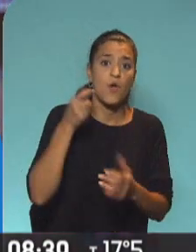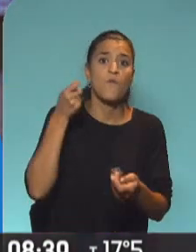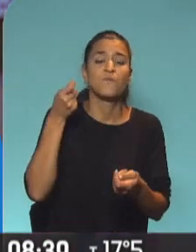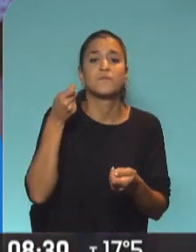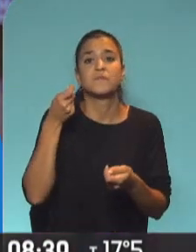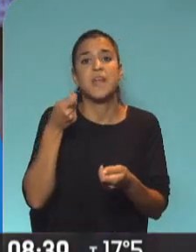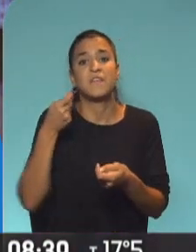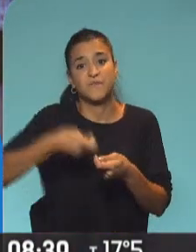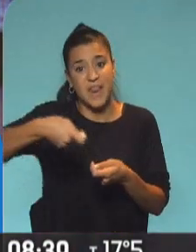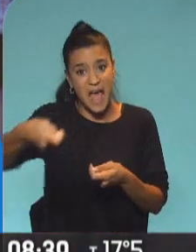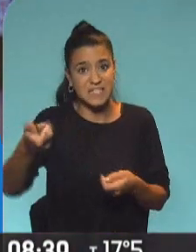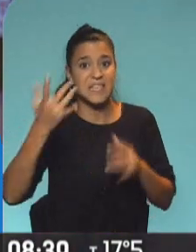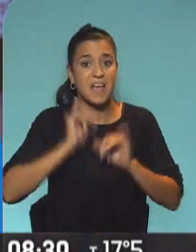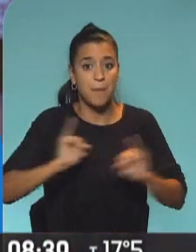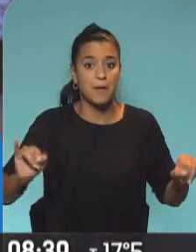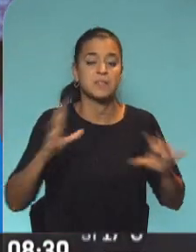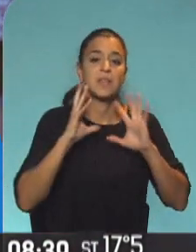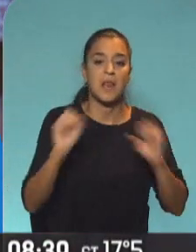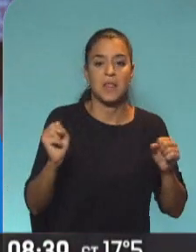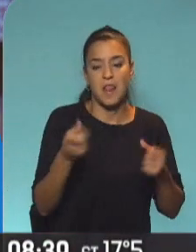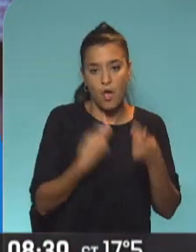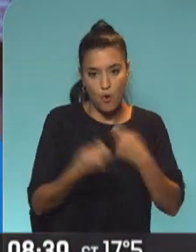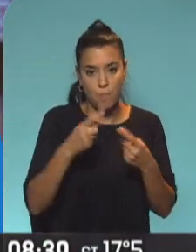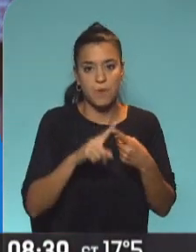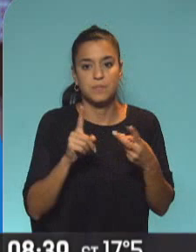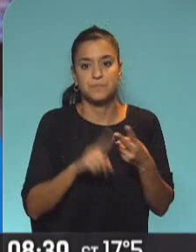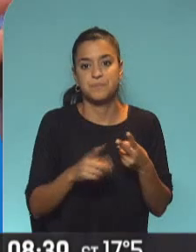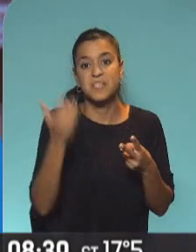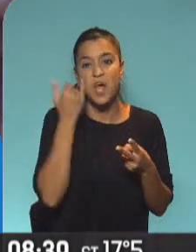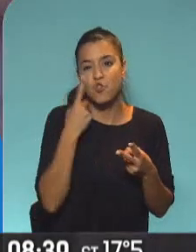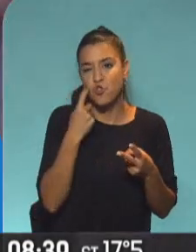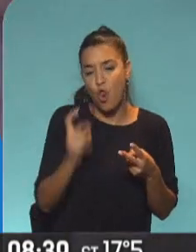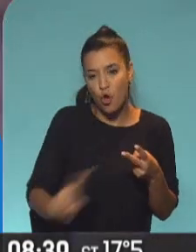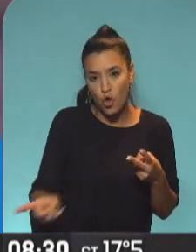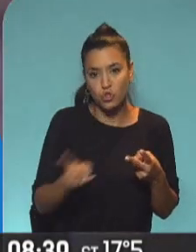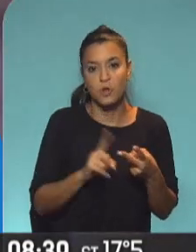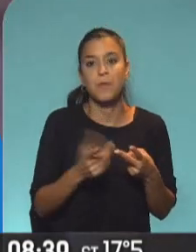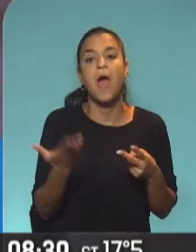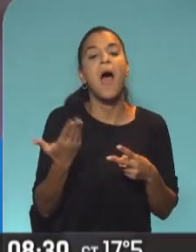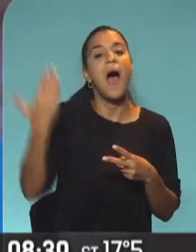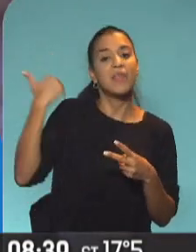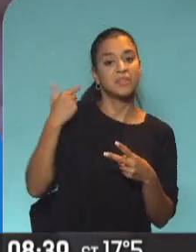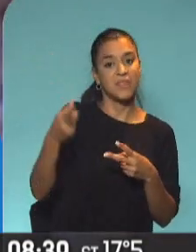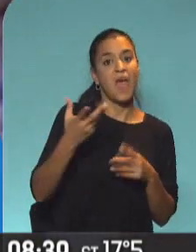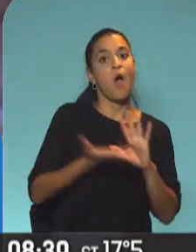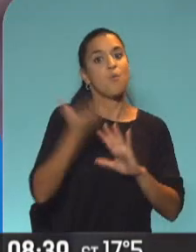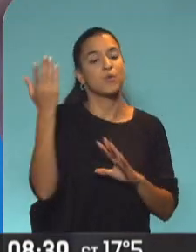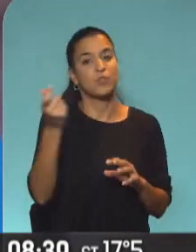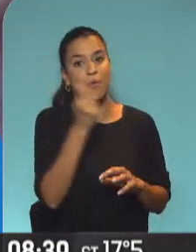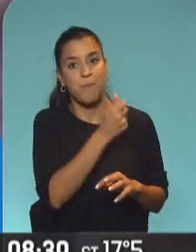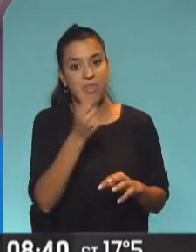que, digamos, la Secretaría de Comercio ya no los controlara, porque recordemos que antes el aumento de los medicamentos tenía